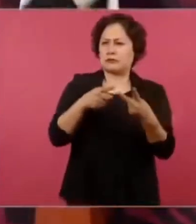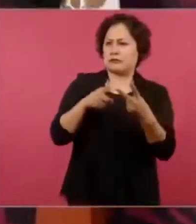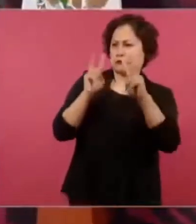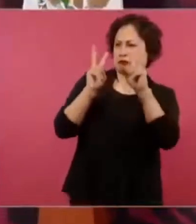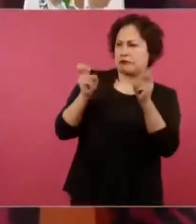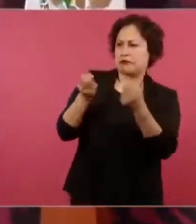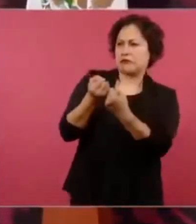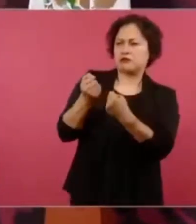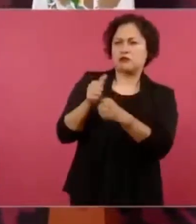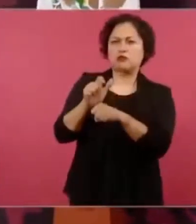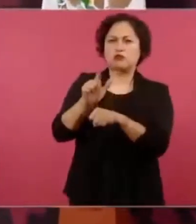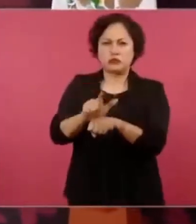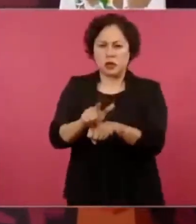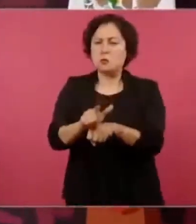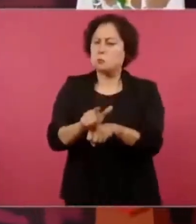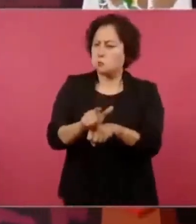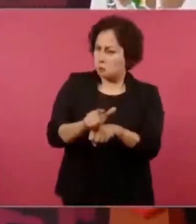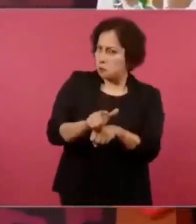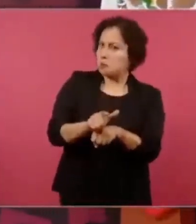Estuvieron